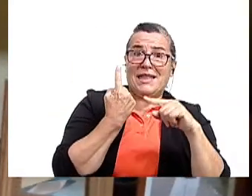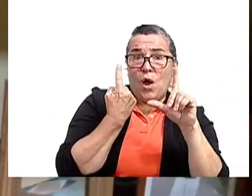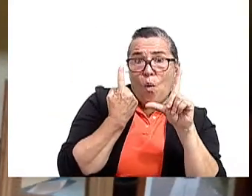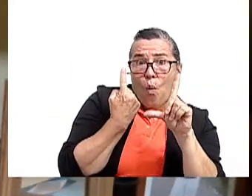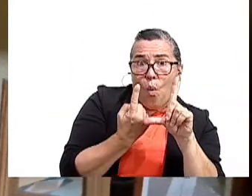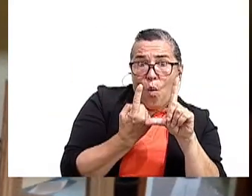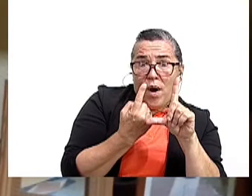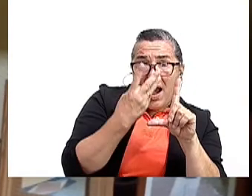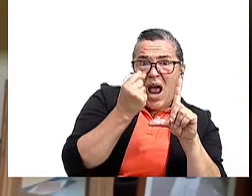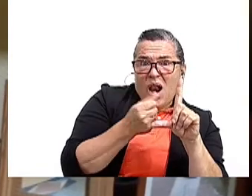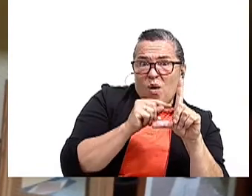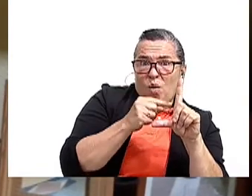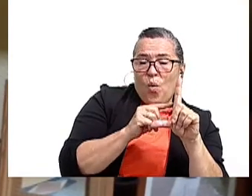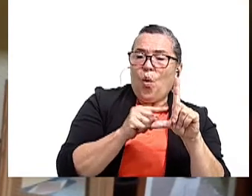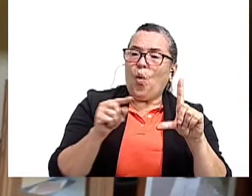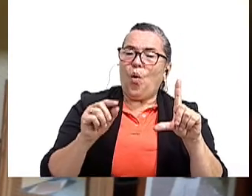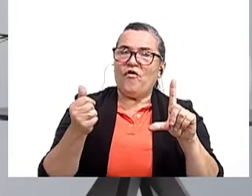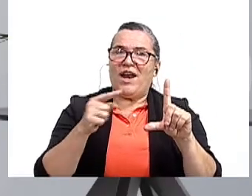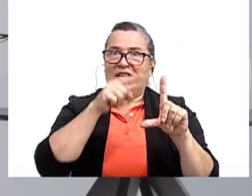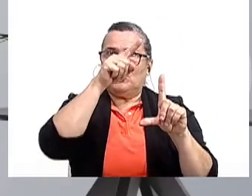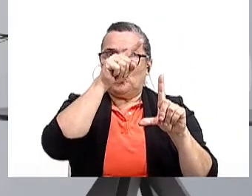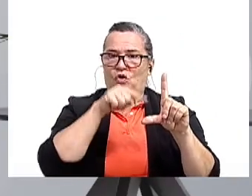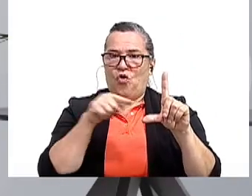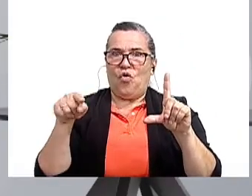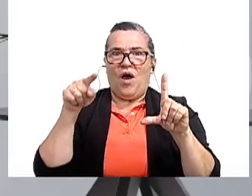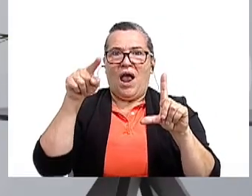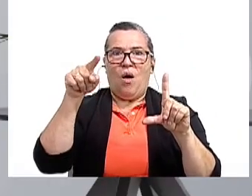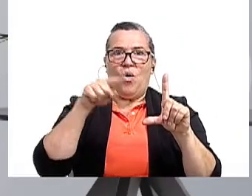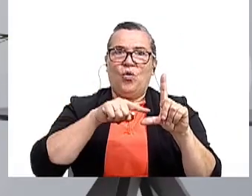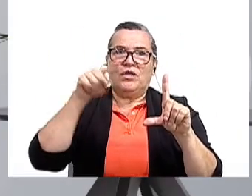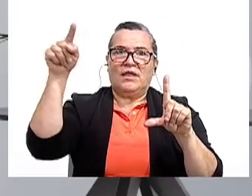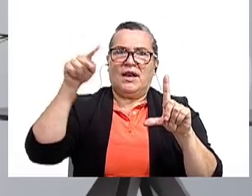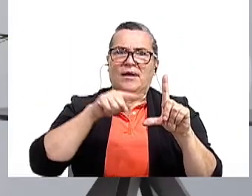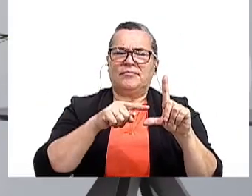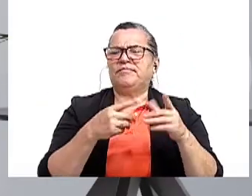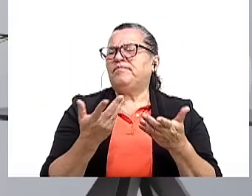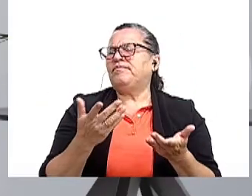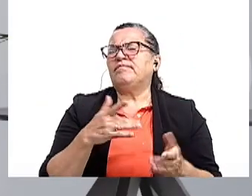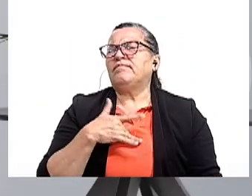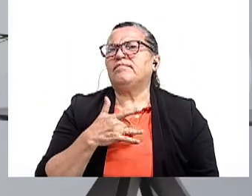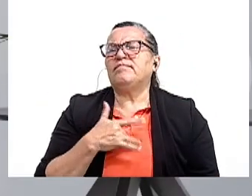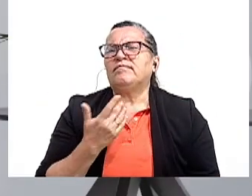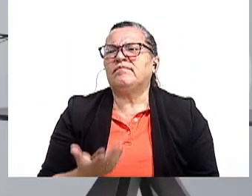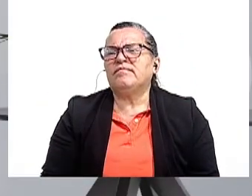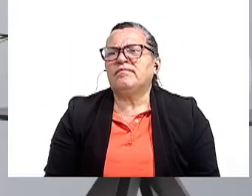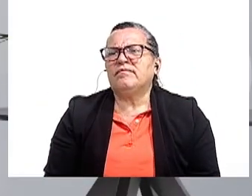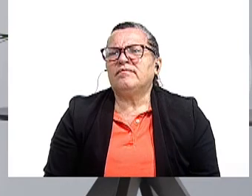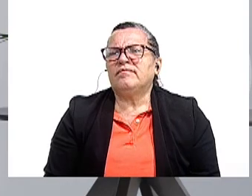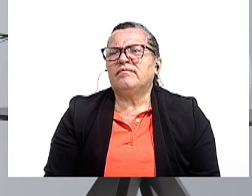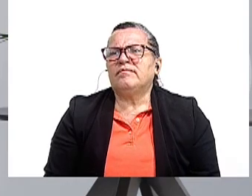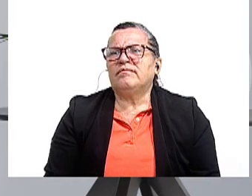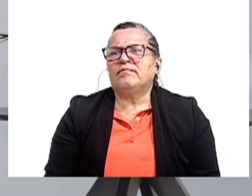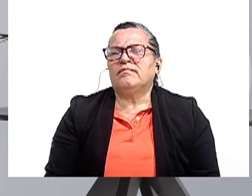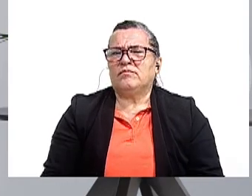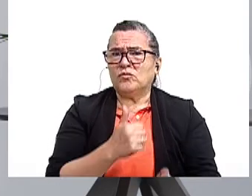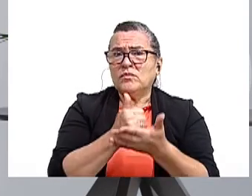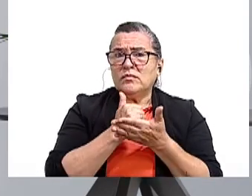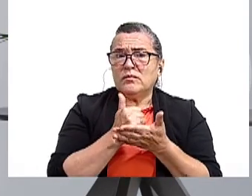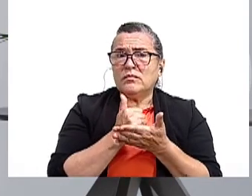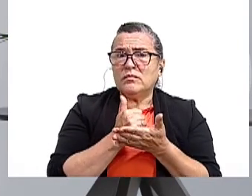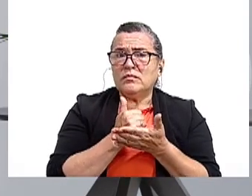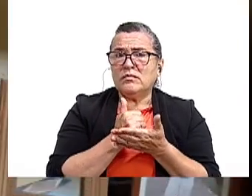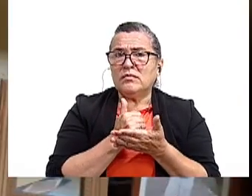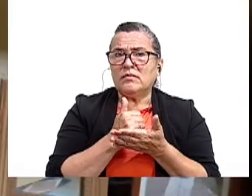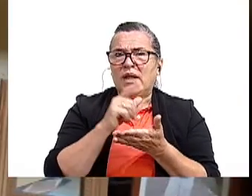una cantidad con respecto a la otra. ¿Qué sentí en nuestra clase? ¿Nos podrías ayudar?